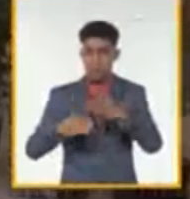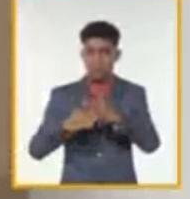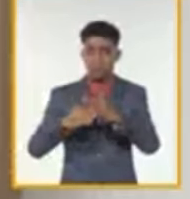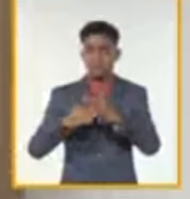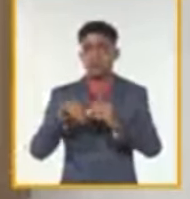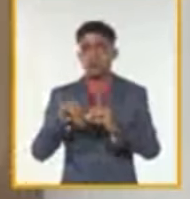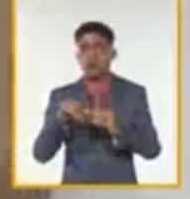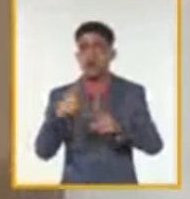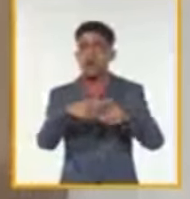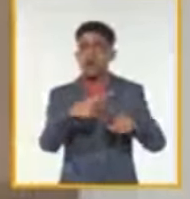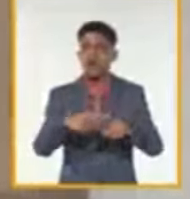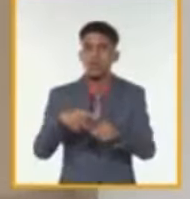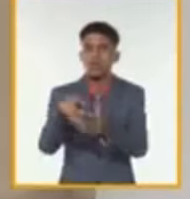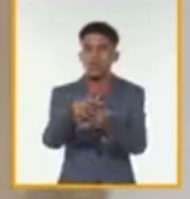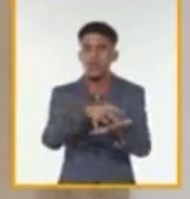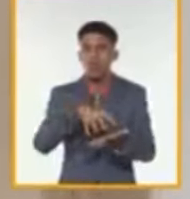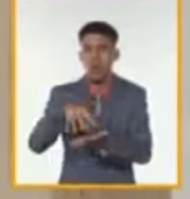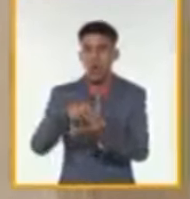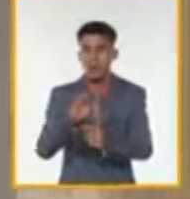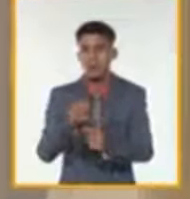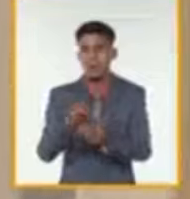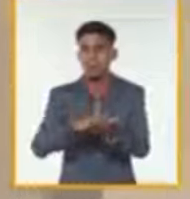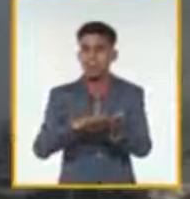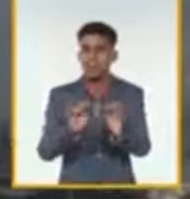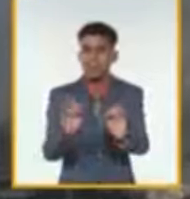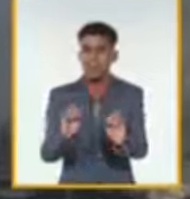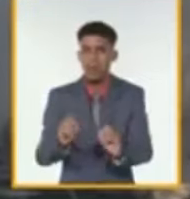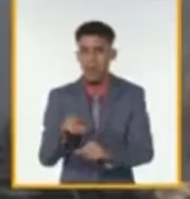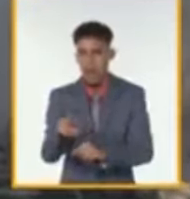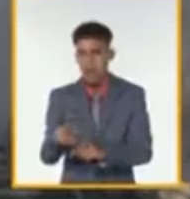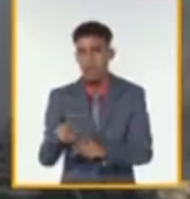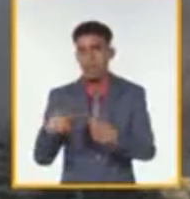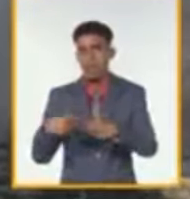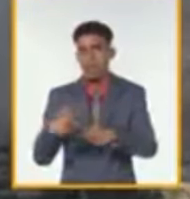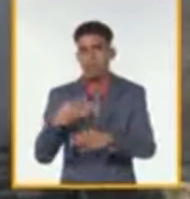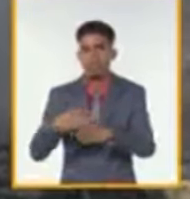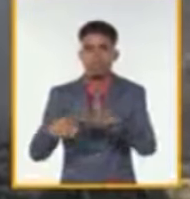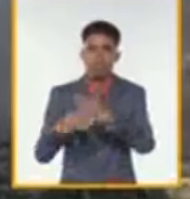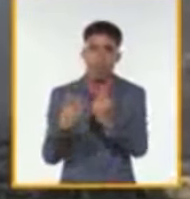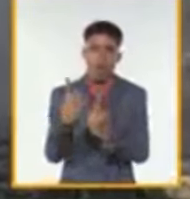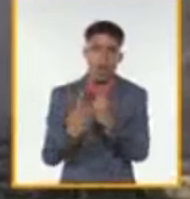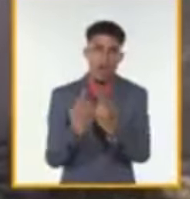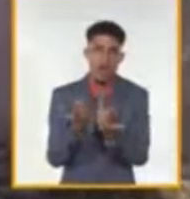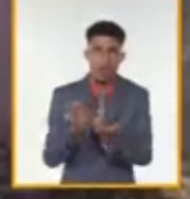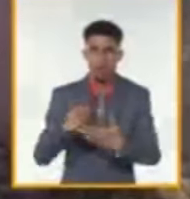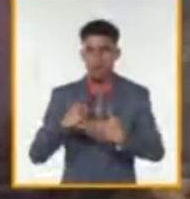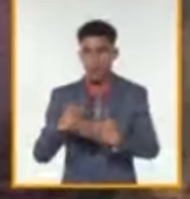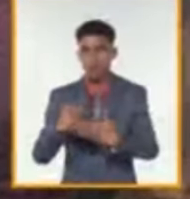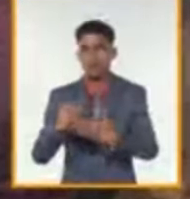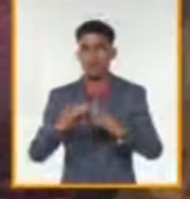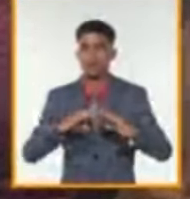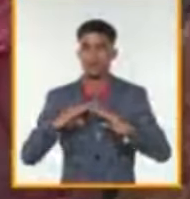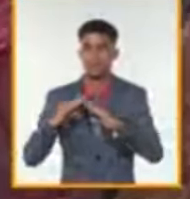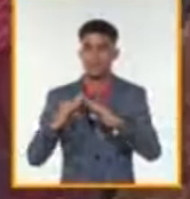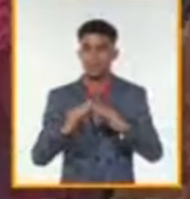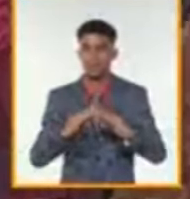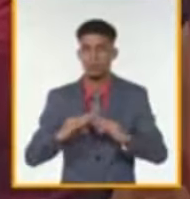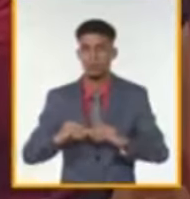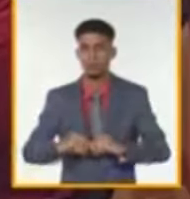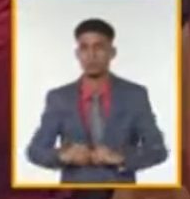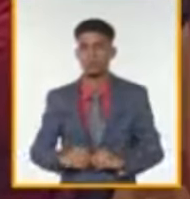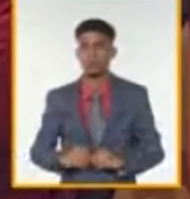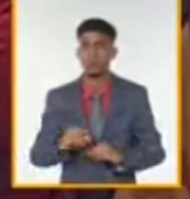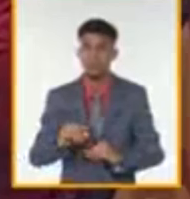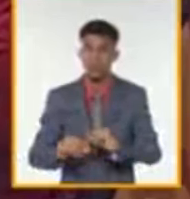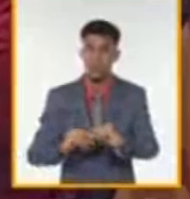espacios públicos que son emblemáticos con un gran valor patrimonial todo esto nos ha permitido también a nosotros poder ir devolviéndole el esplendor a todos